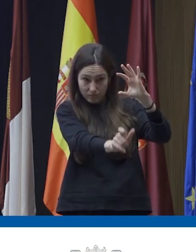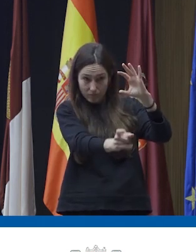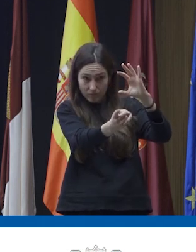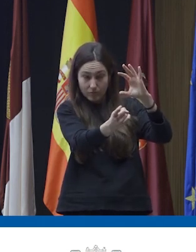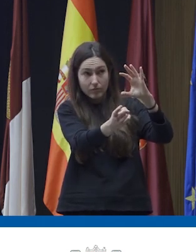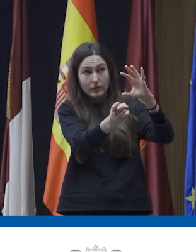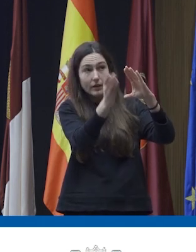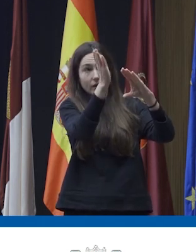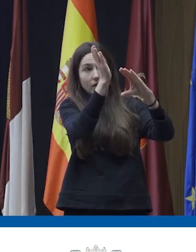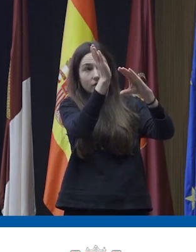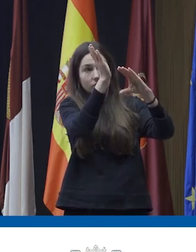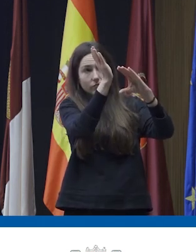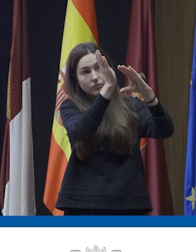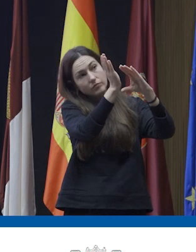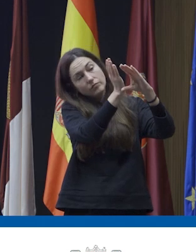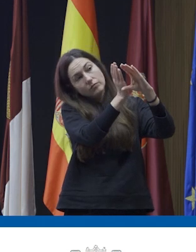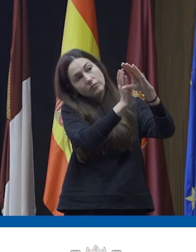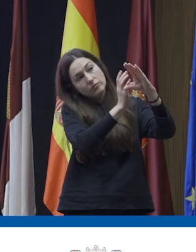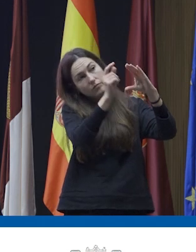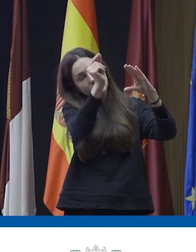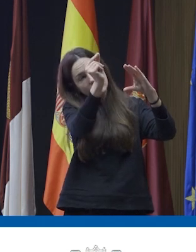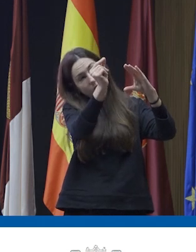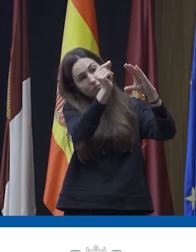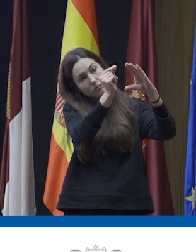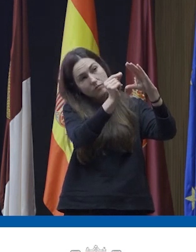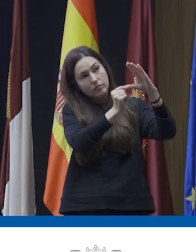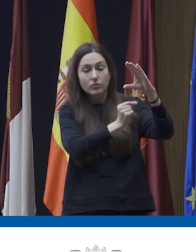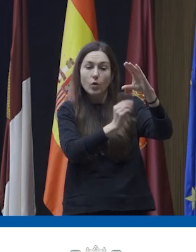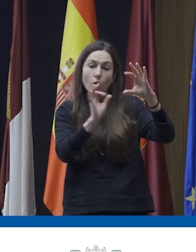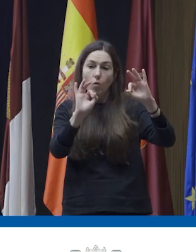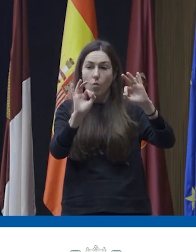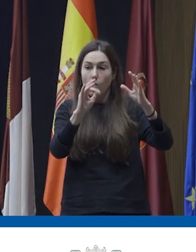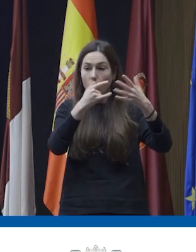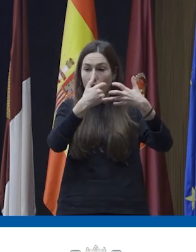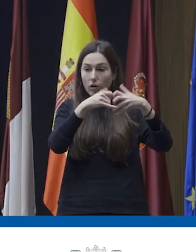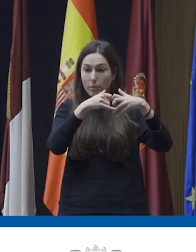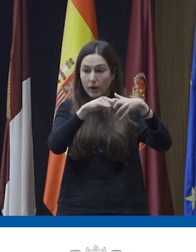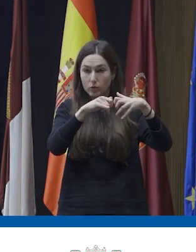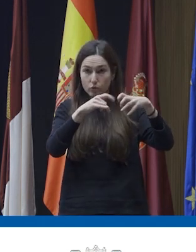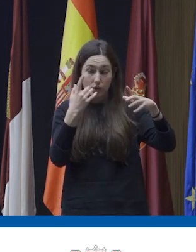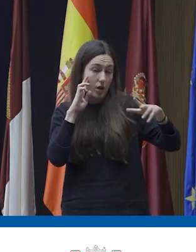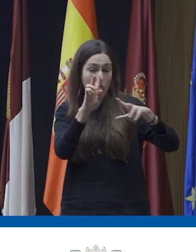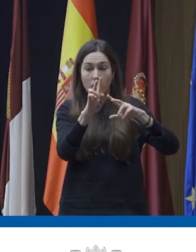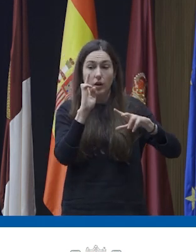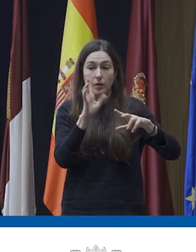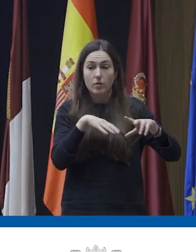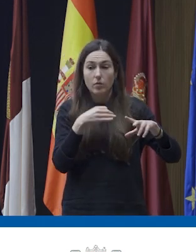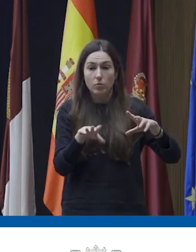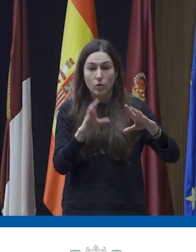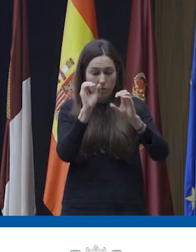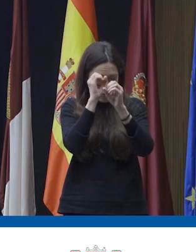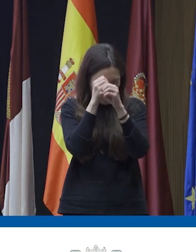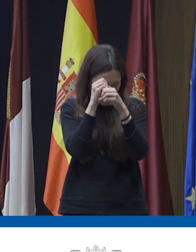hacer un premarcado durante la cirugía, o incluso hay aparatos que tenemos que nos lo permiten visualizar dentro de los oculares